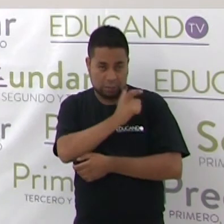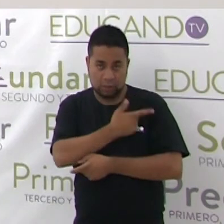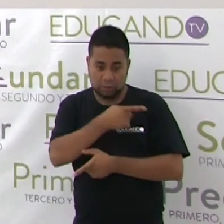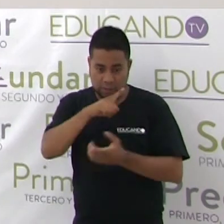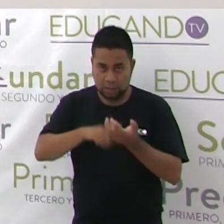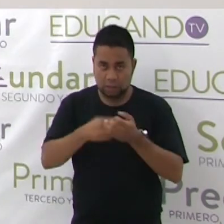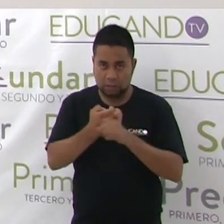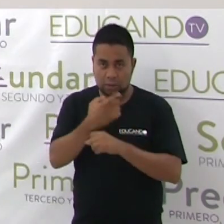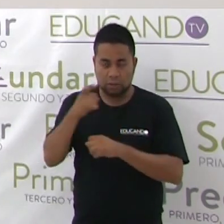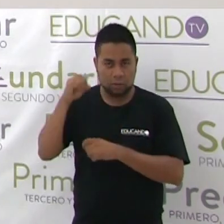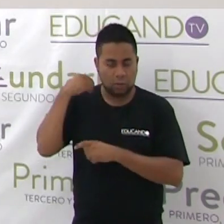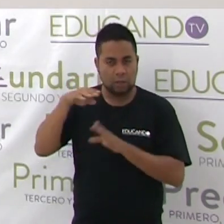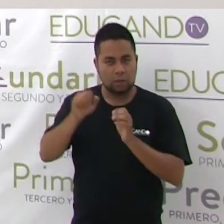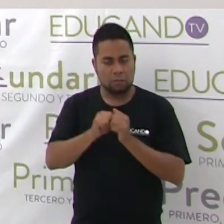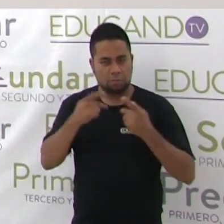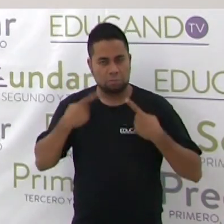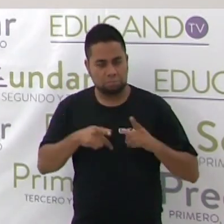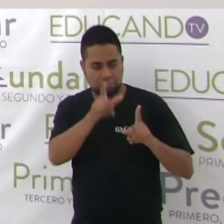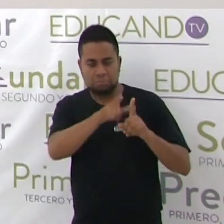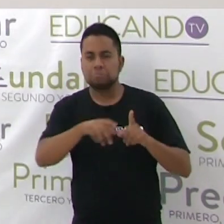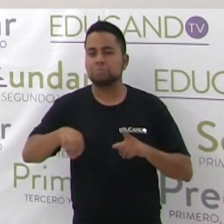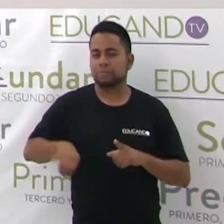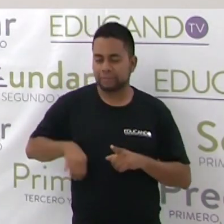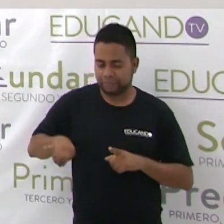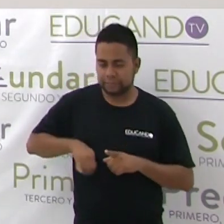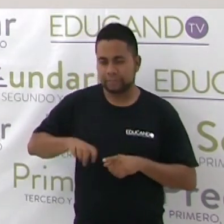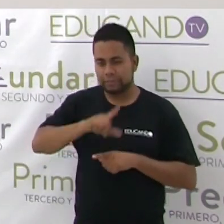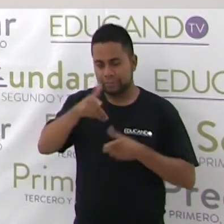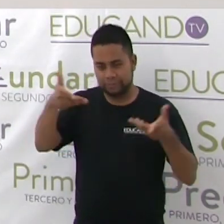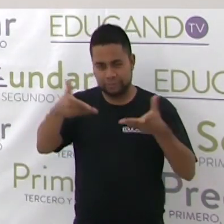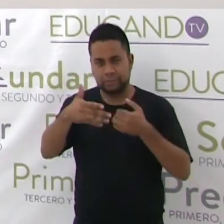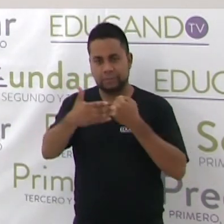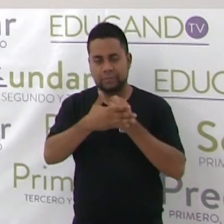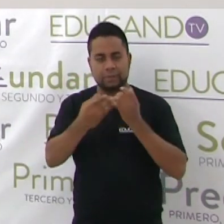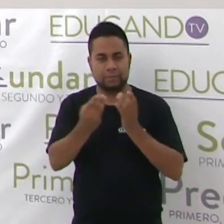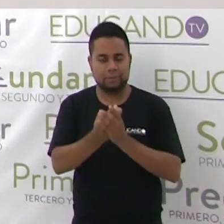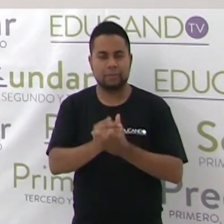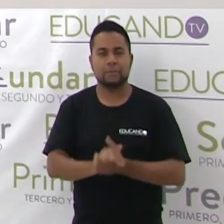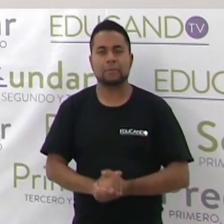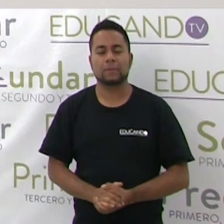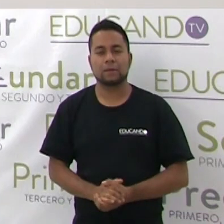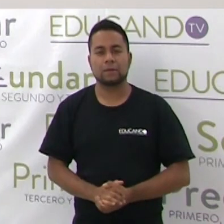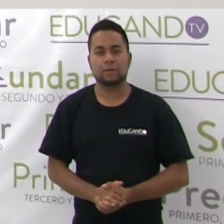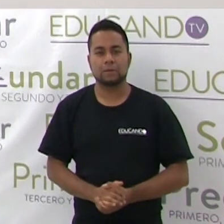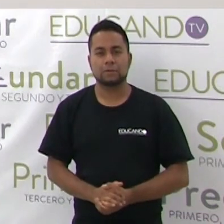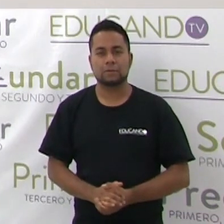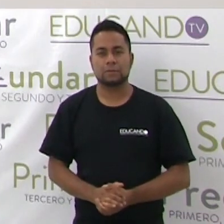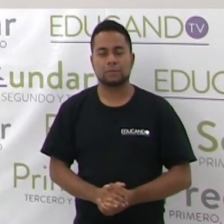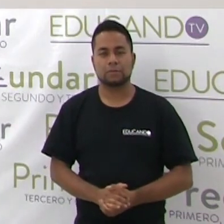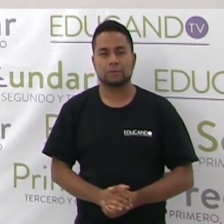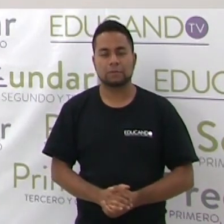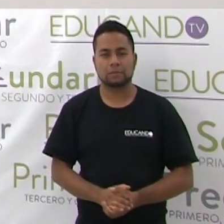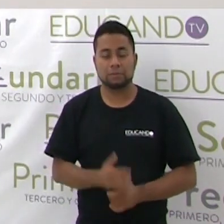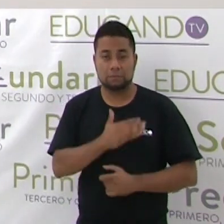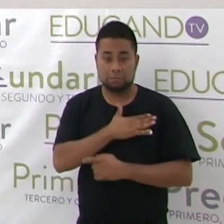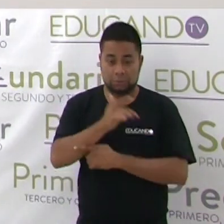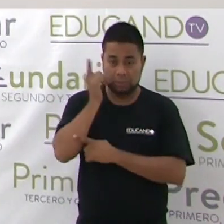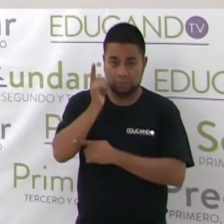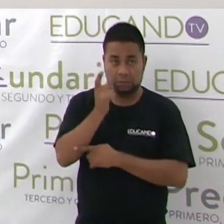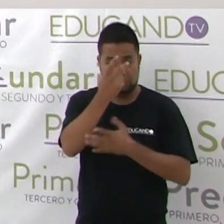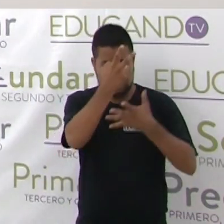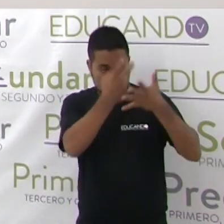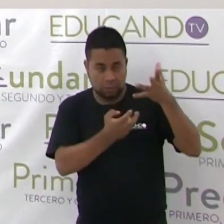¿sí? Con una persona muy interesante que vas a ver en la siguiente emisión. Bueno, pues espero que toda